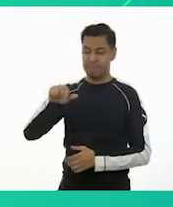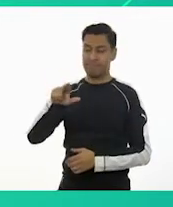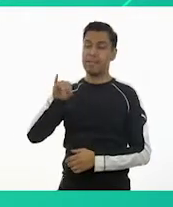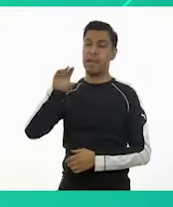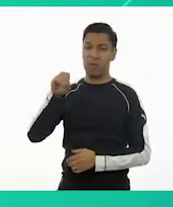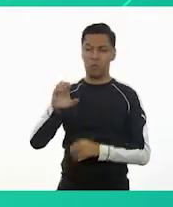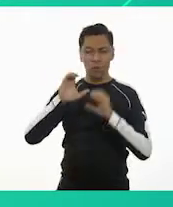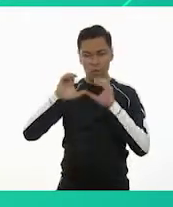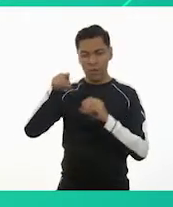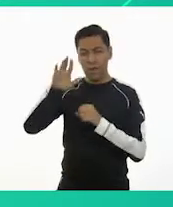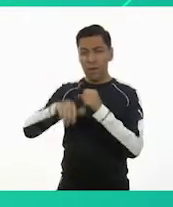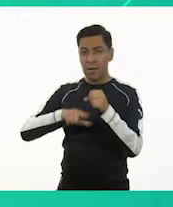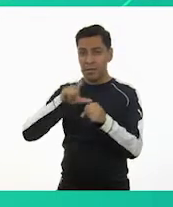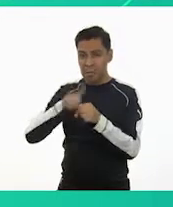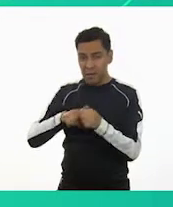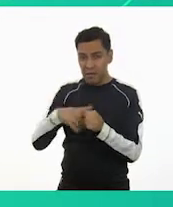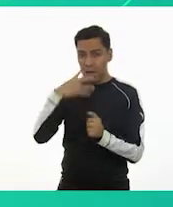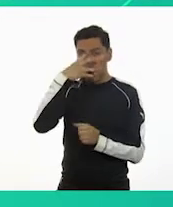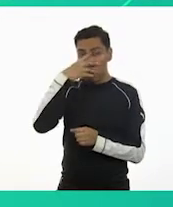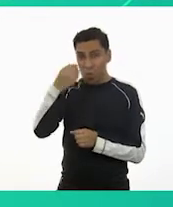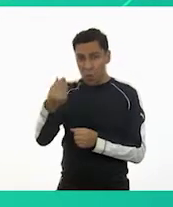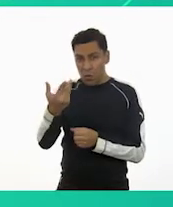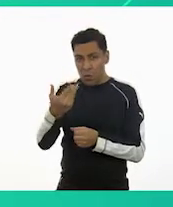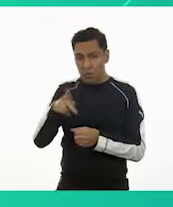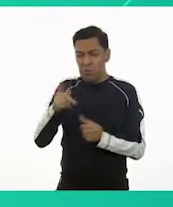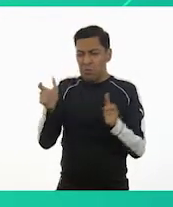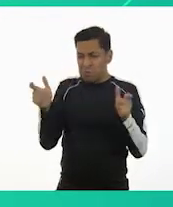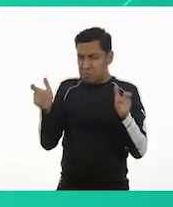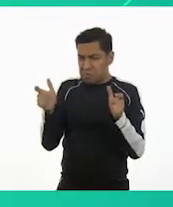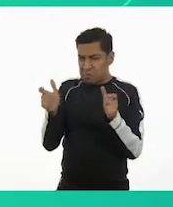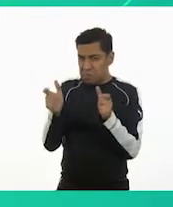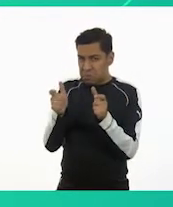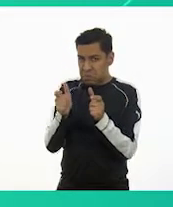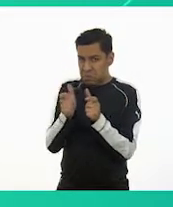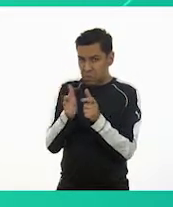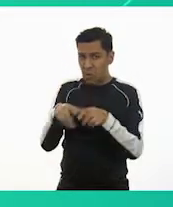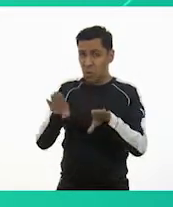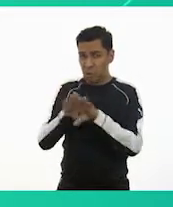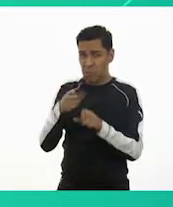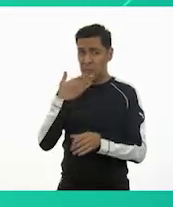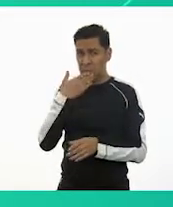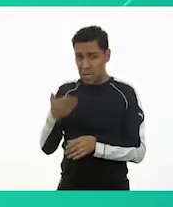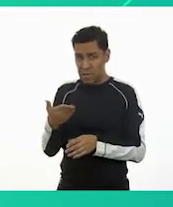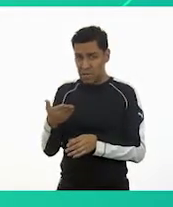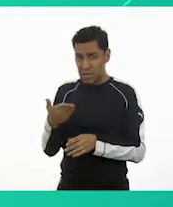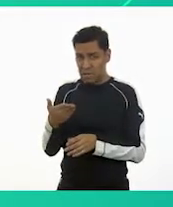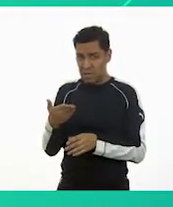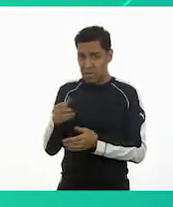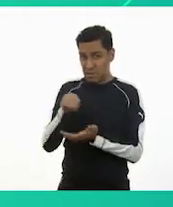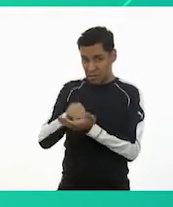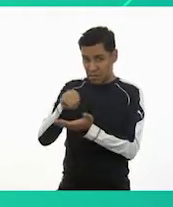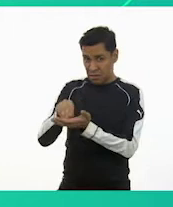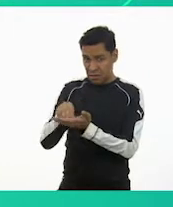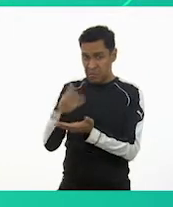varias décadas sigue teniendo poblaciones con pocos animales en estado silvestre? Claro que vale la pena, Valeria, ya que todas